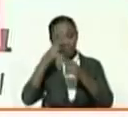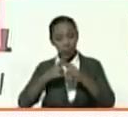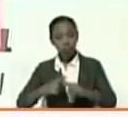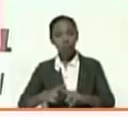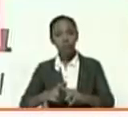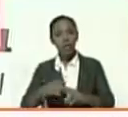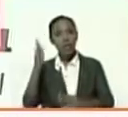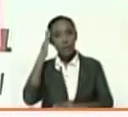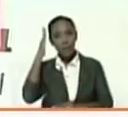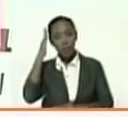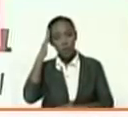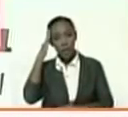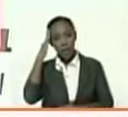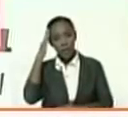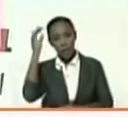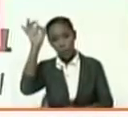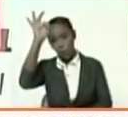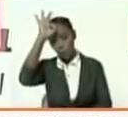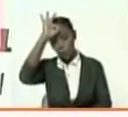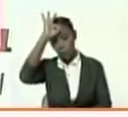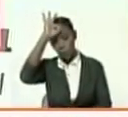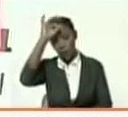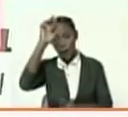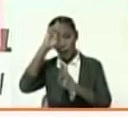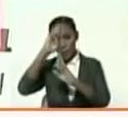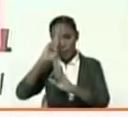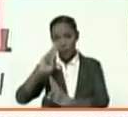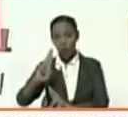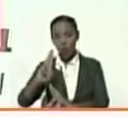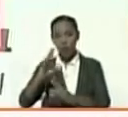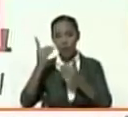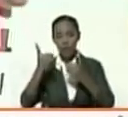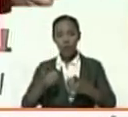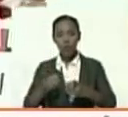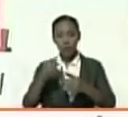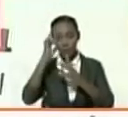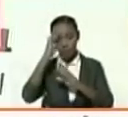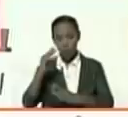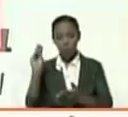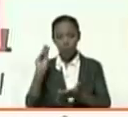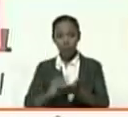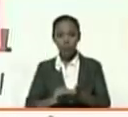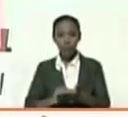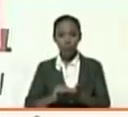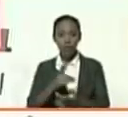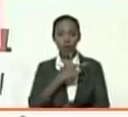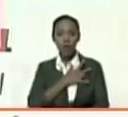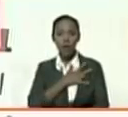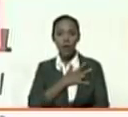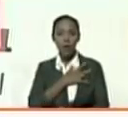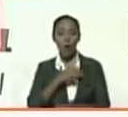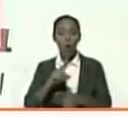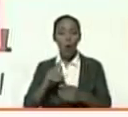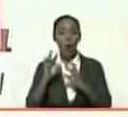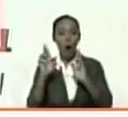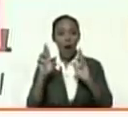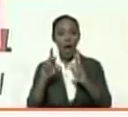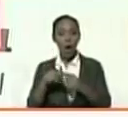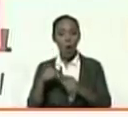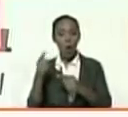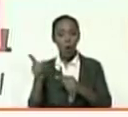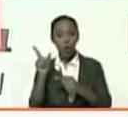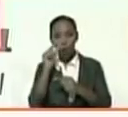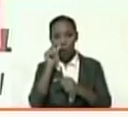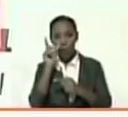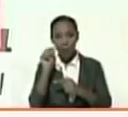sabiéndose inocente, respetó las decisiones y el pueblo respetó la posición de Lula. Ojalá el fascista de Bolsonaro respete la decisión